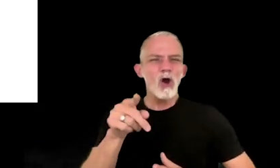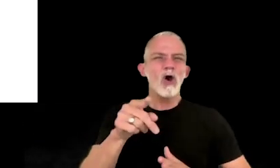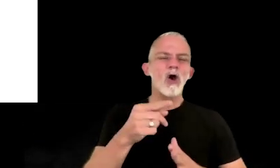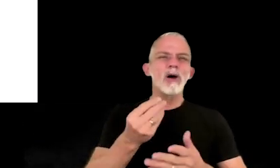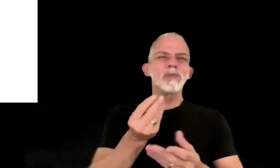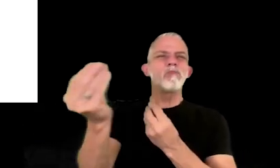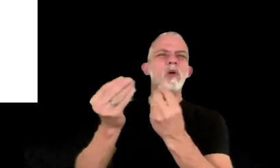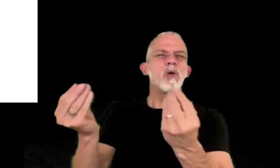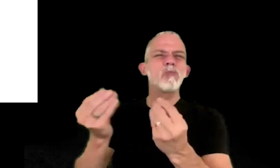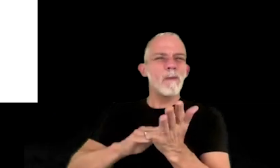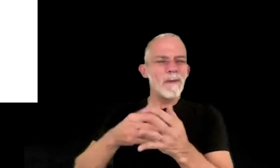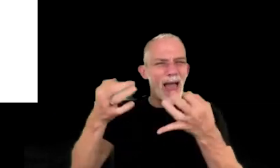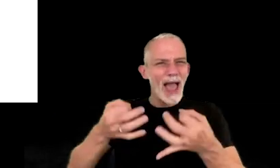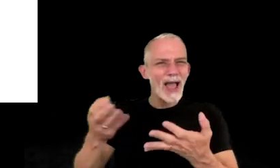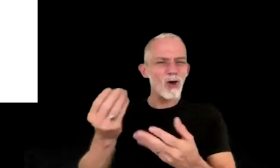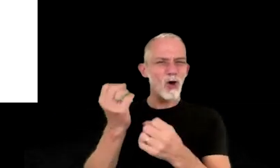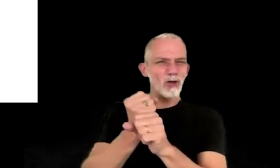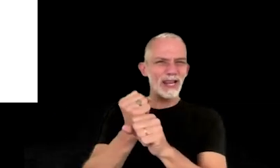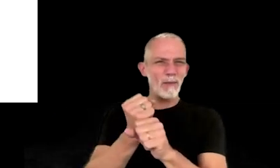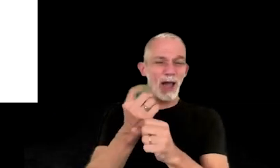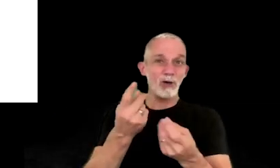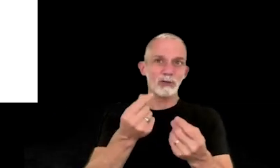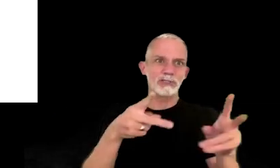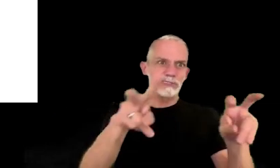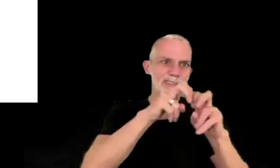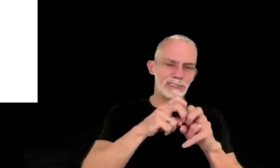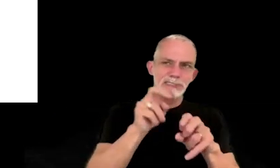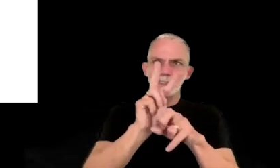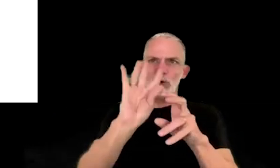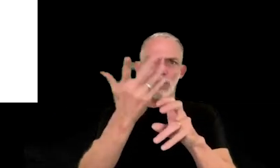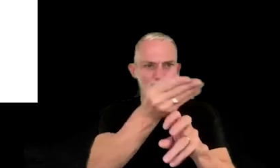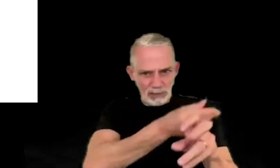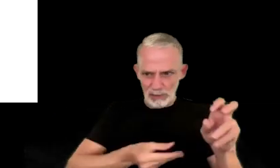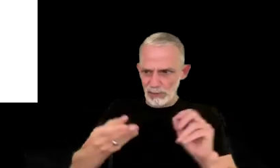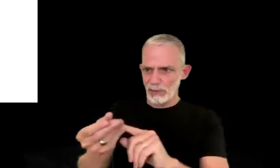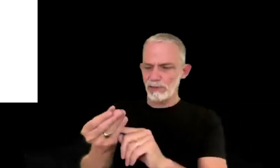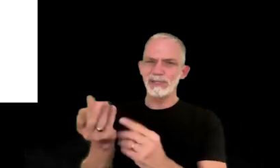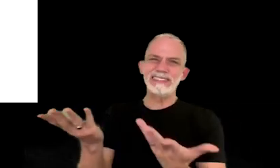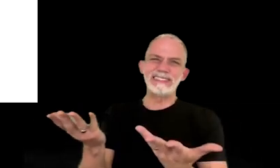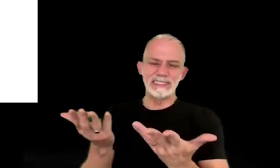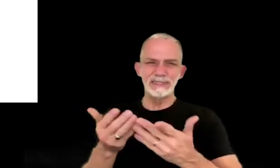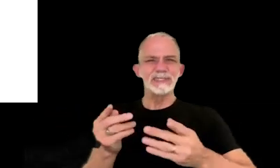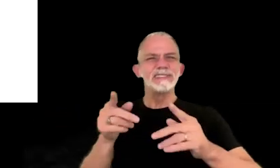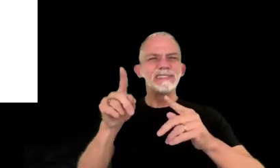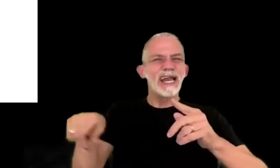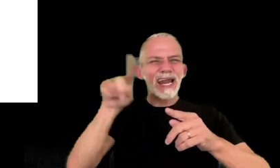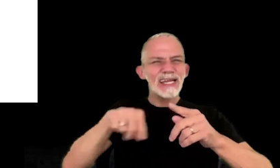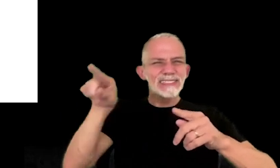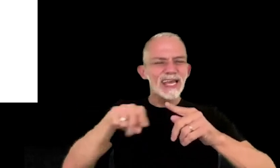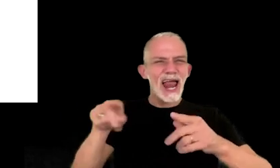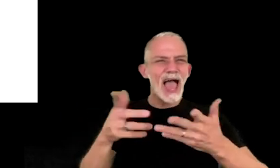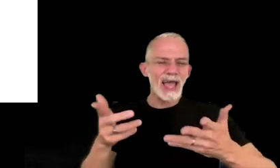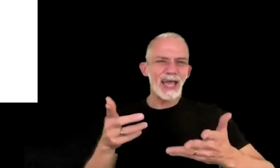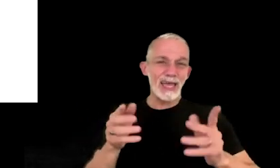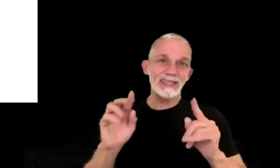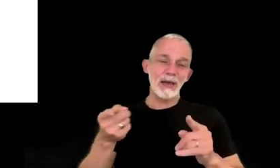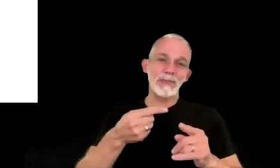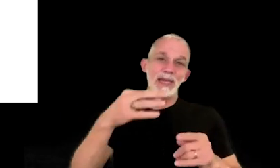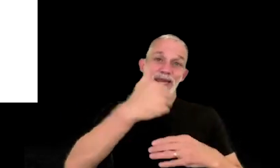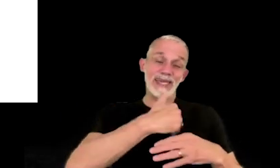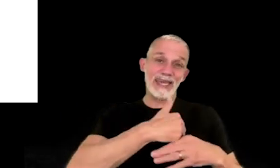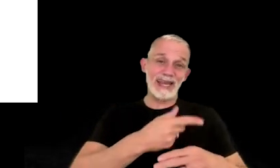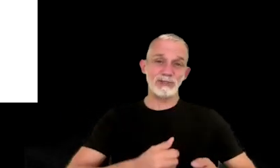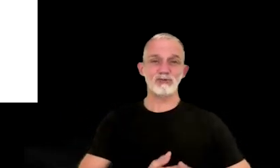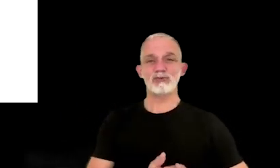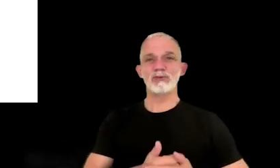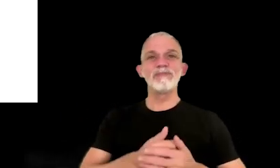empleo, etc. Entonces, ¿qué pasa? Se está trabajando en esos temas y se está trabajando con el reciclaje de ingresos. Otro tema a analizar,